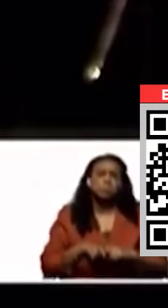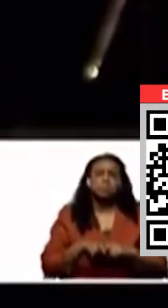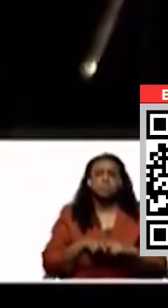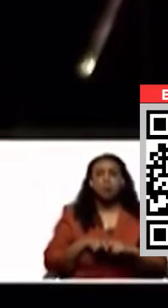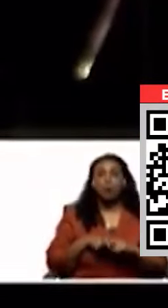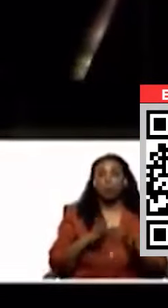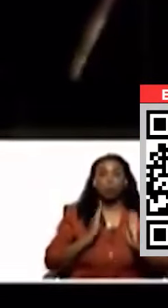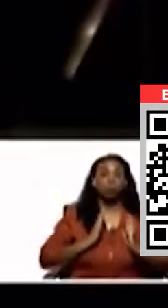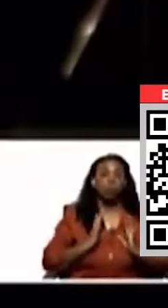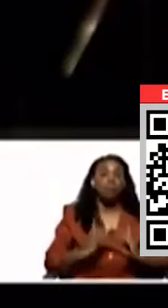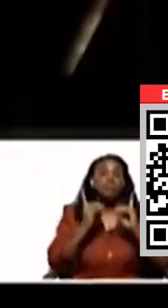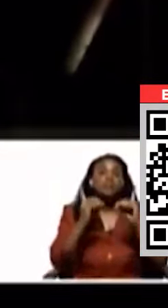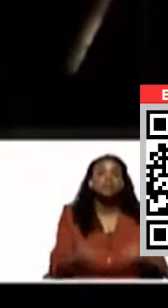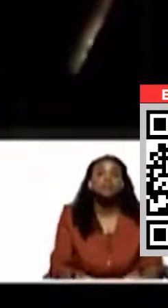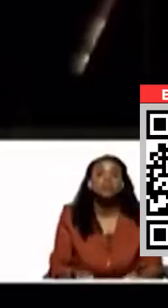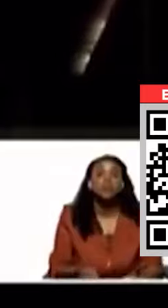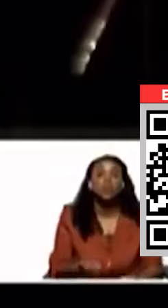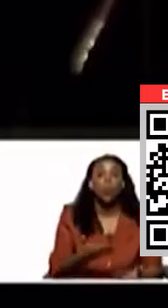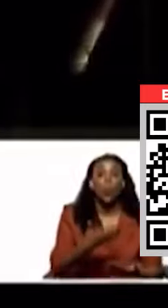por voluntad del pueblo.